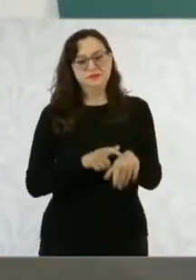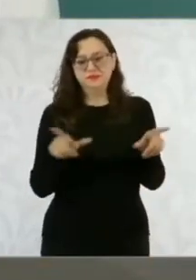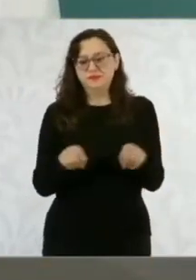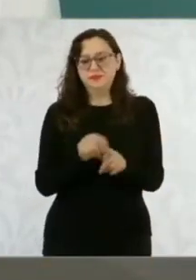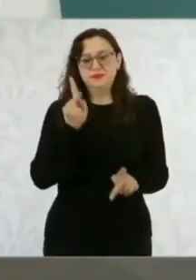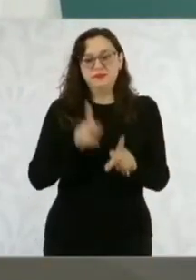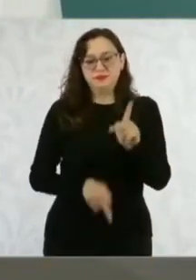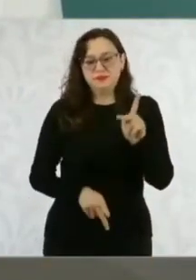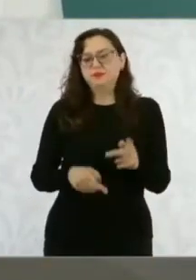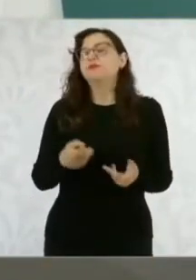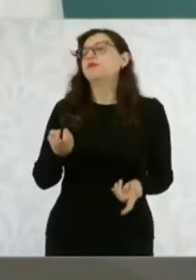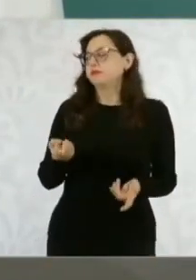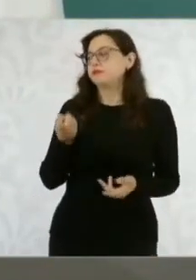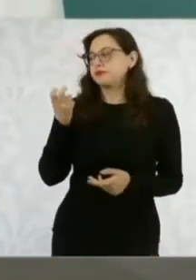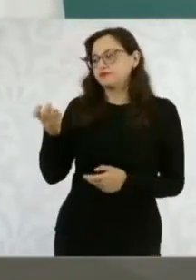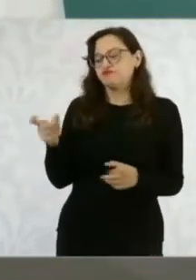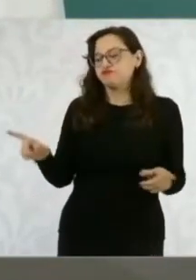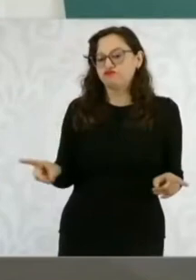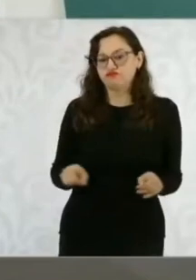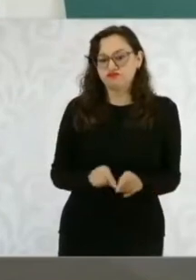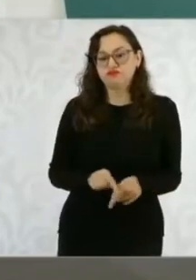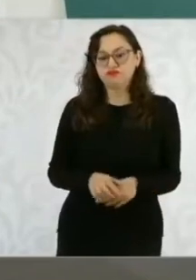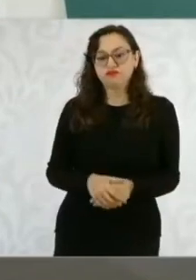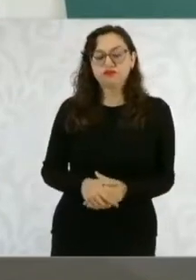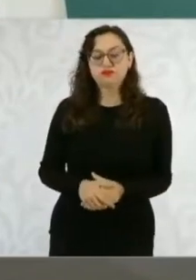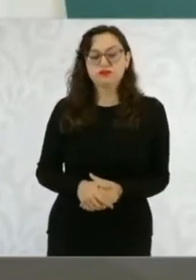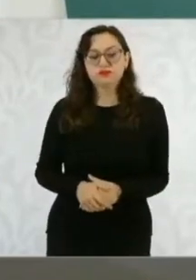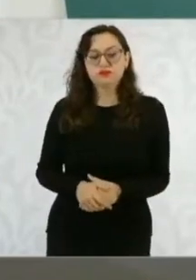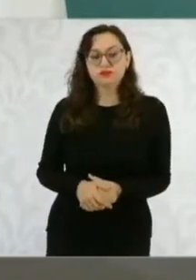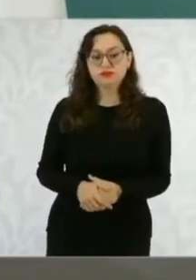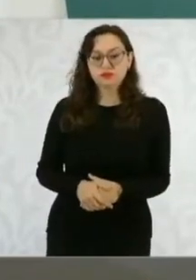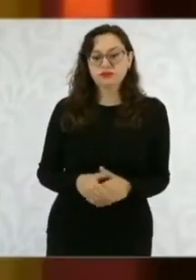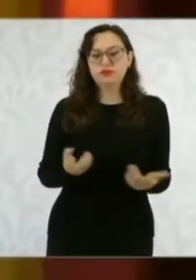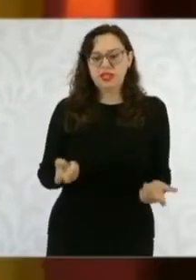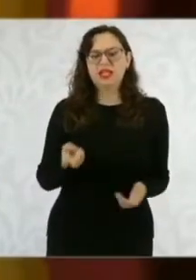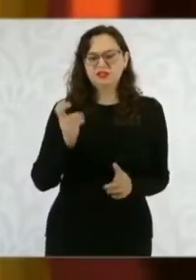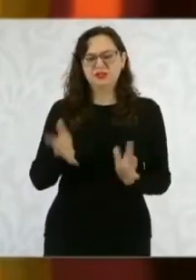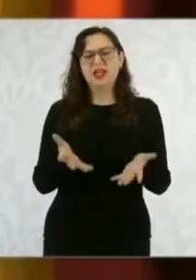parte. presidenta, Sí. los datos. Creo que esto